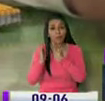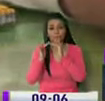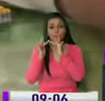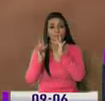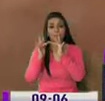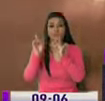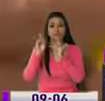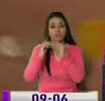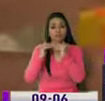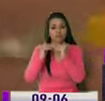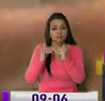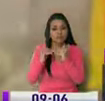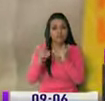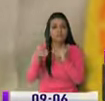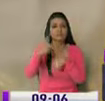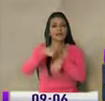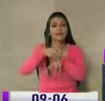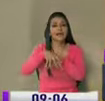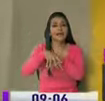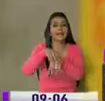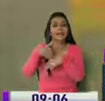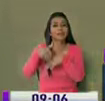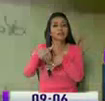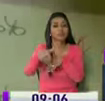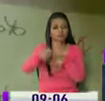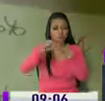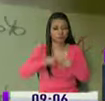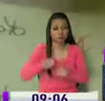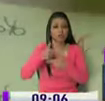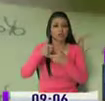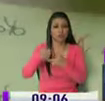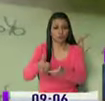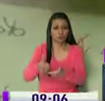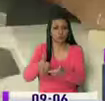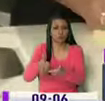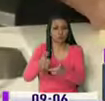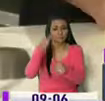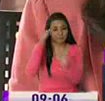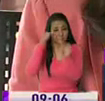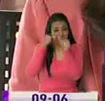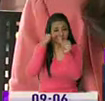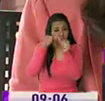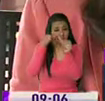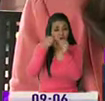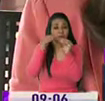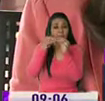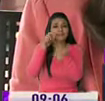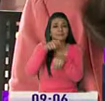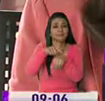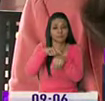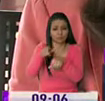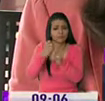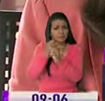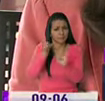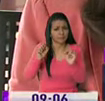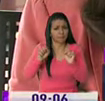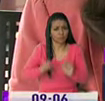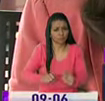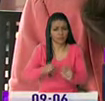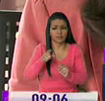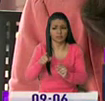Entonces, ayudamos a que este proceso sea más lento, que guarden por más tiempo su autonomía, que guarden por más tiempo